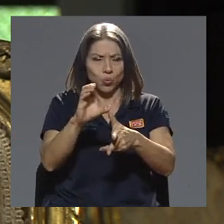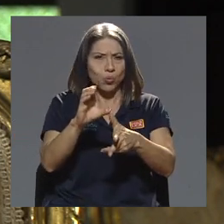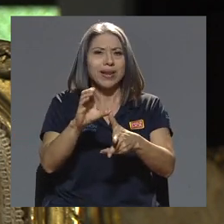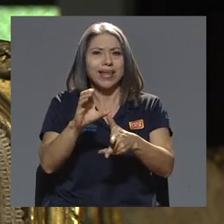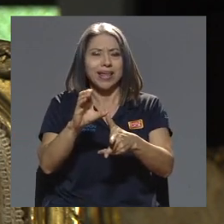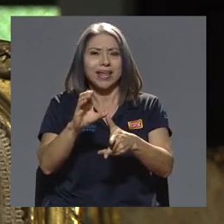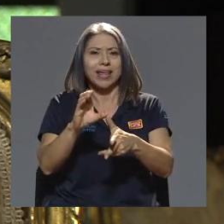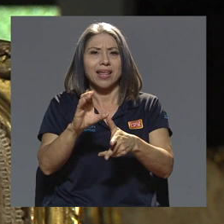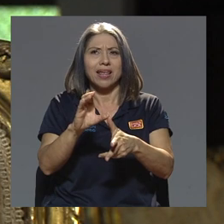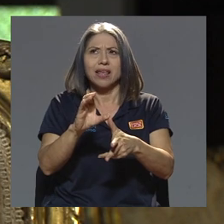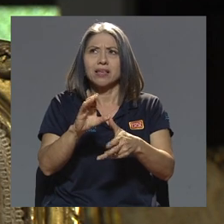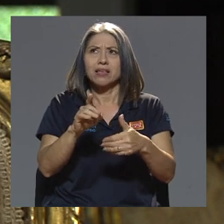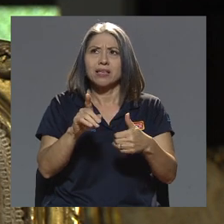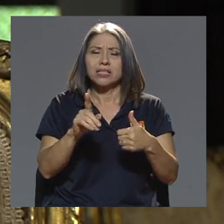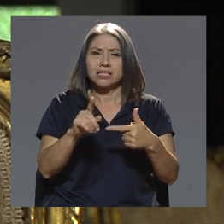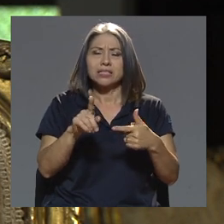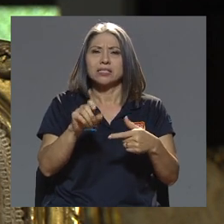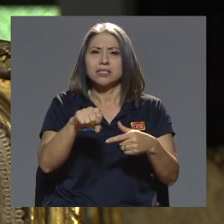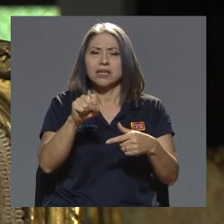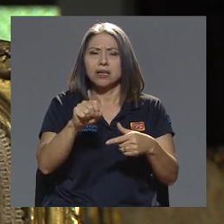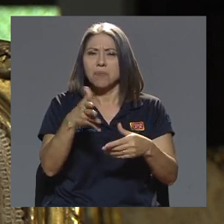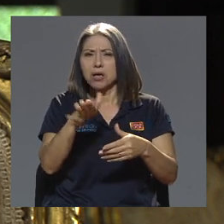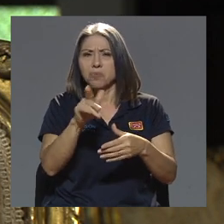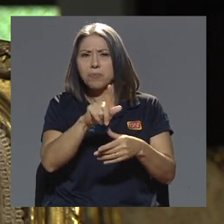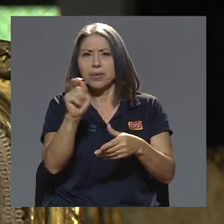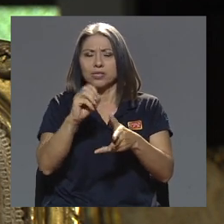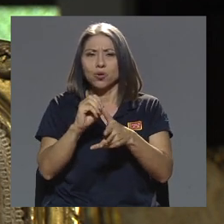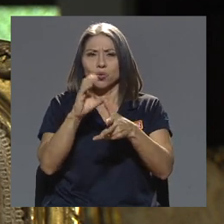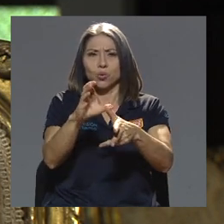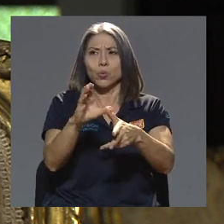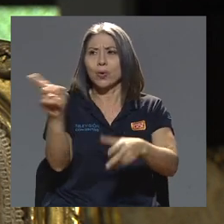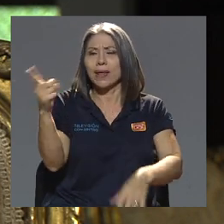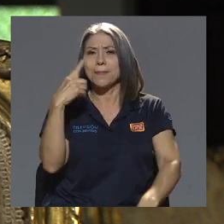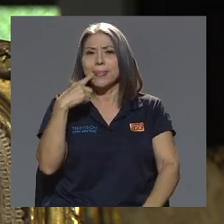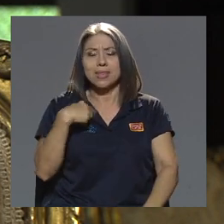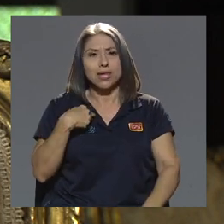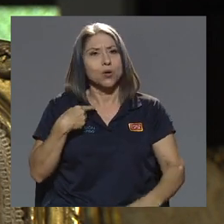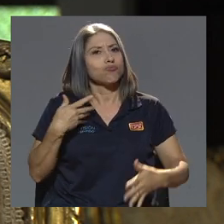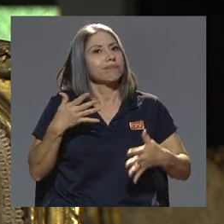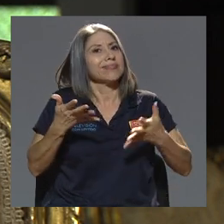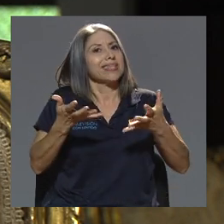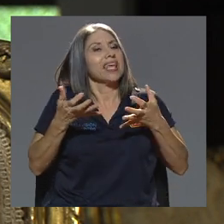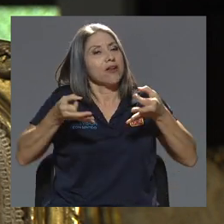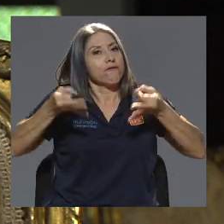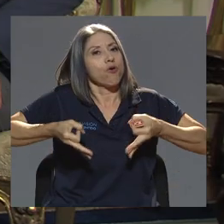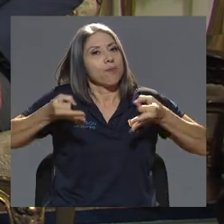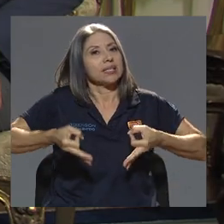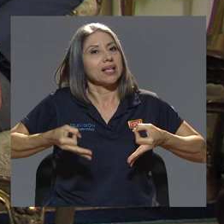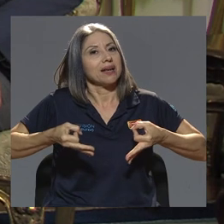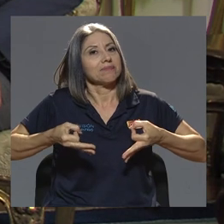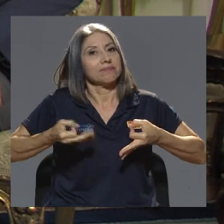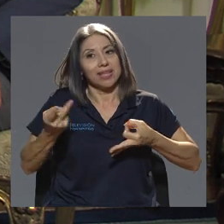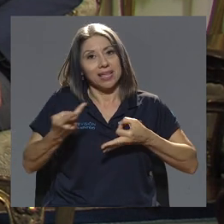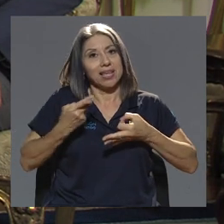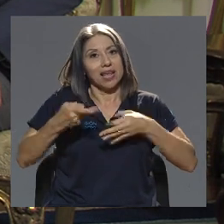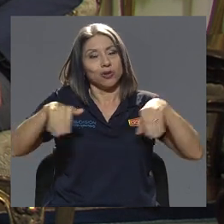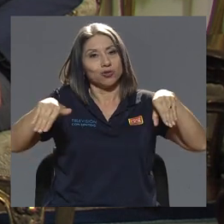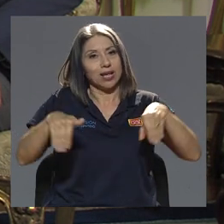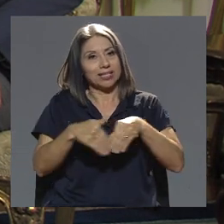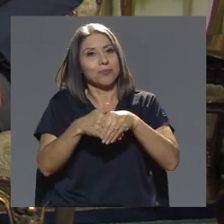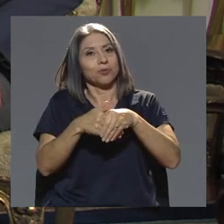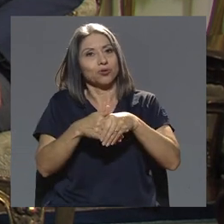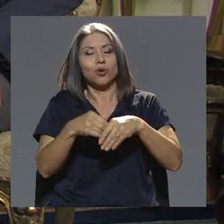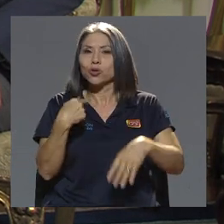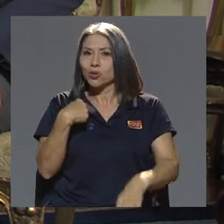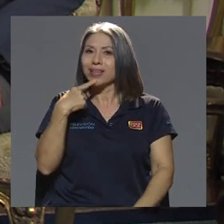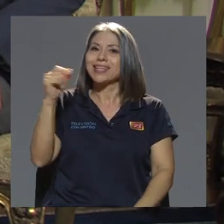llega, septiembre, octubre, y me dice que ya, que él quiere formalizar y que nos casemos. Qué bonito. Y yo le digo que sí.